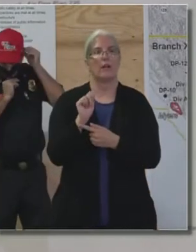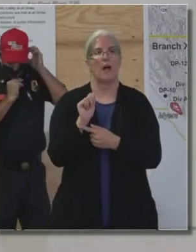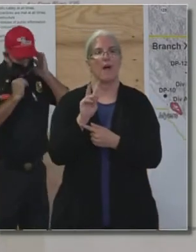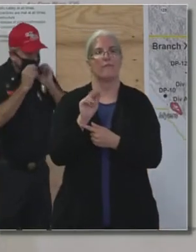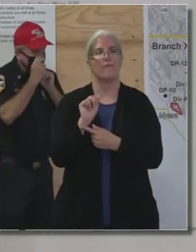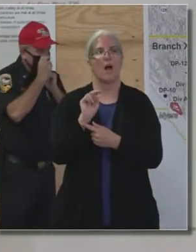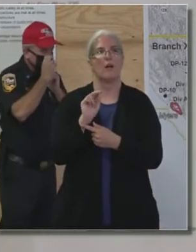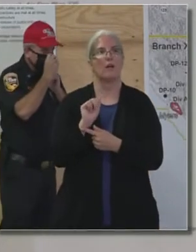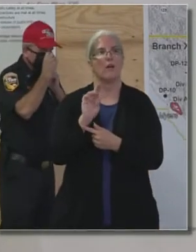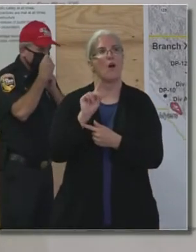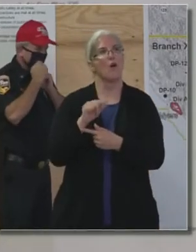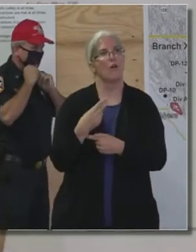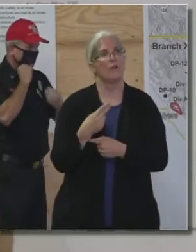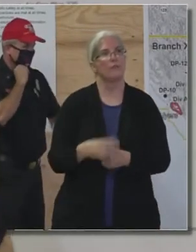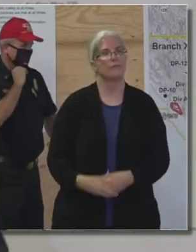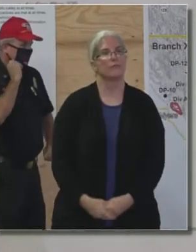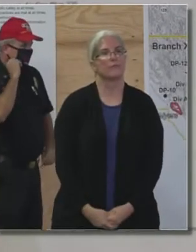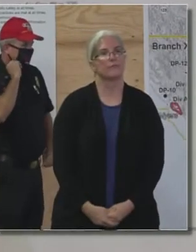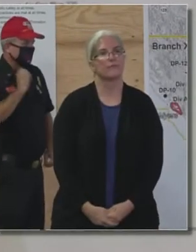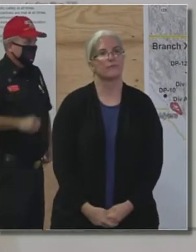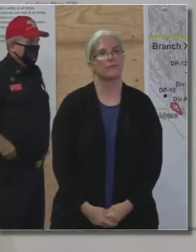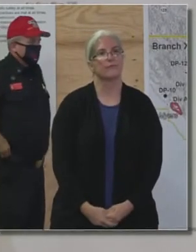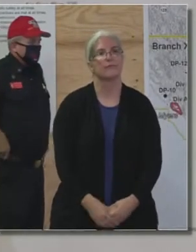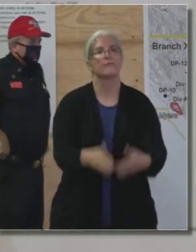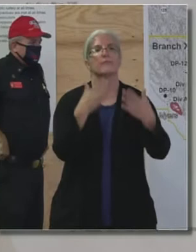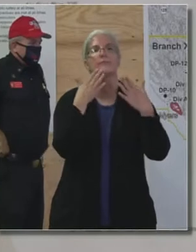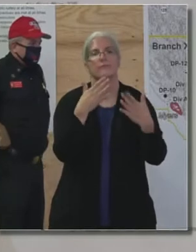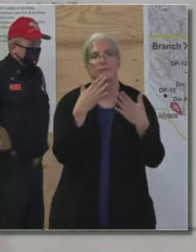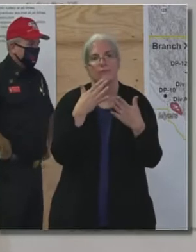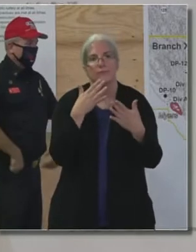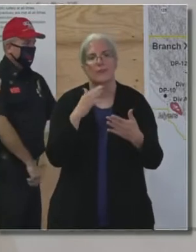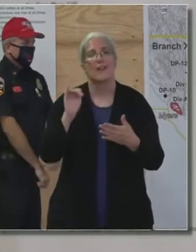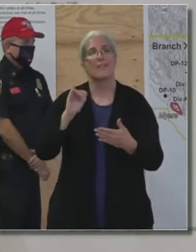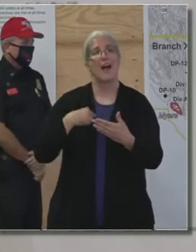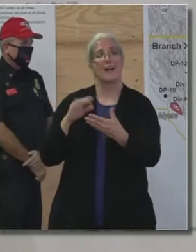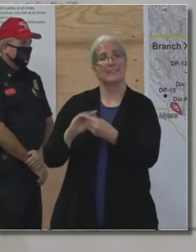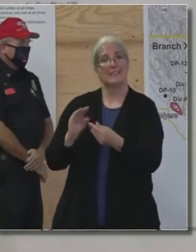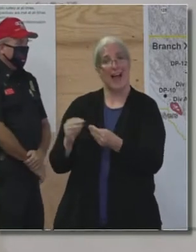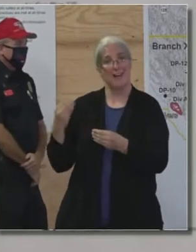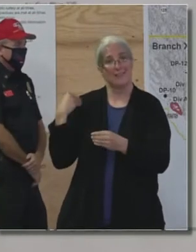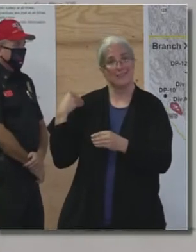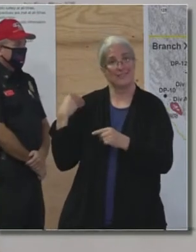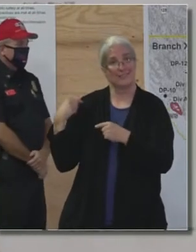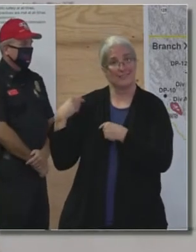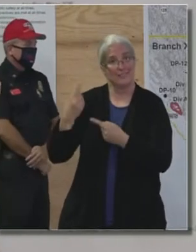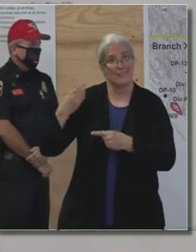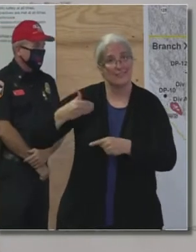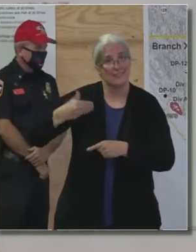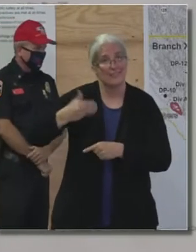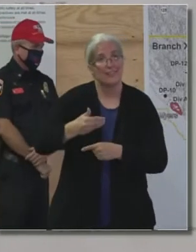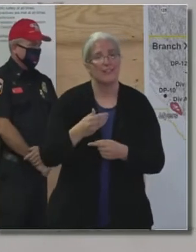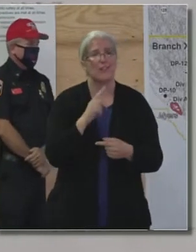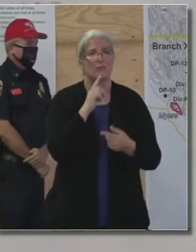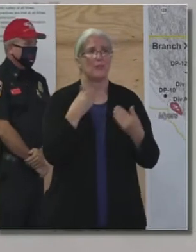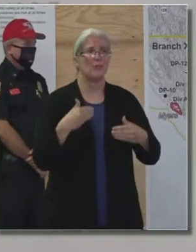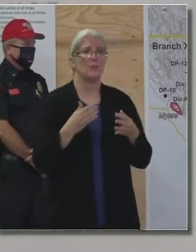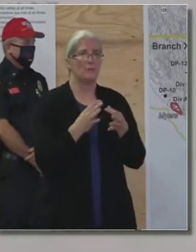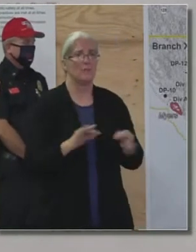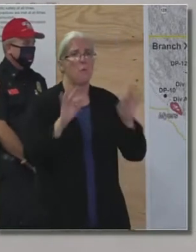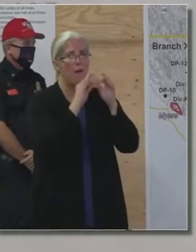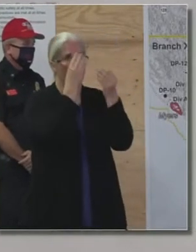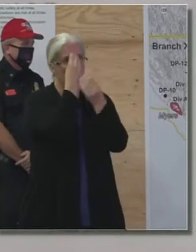en buenos días y gracias por acompañarnos esta mañana en los últimos días al hablar con ustedes sobre esta información